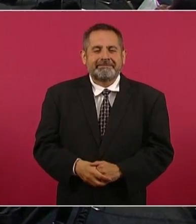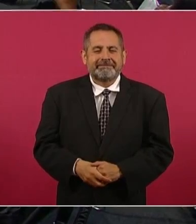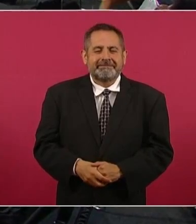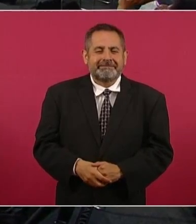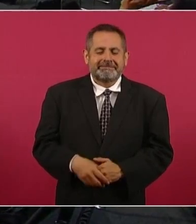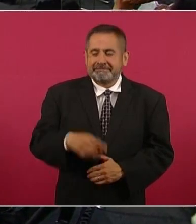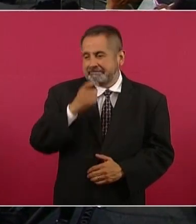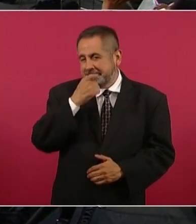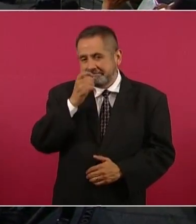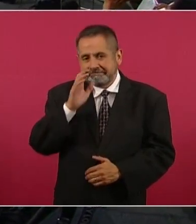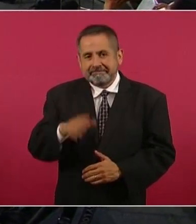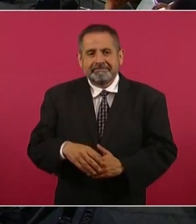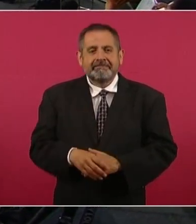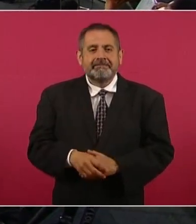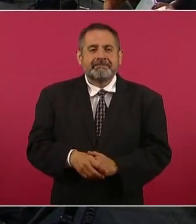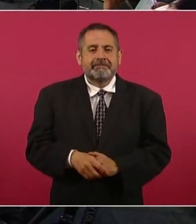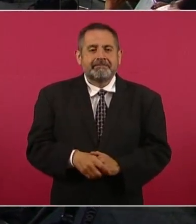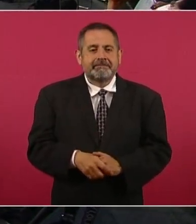Bueno,